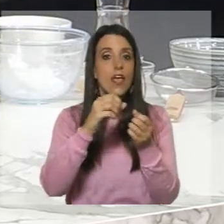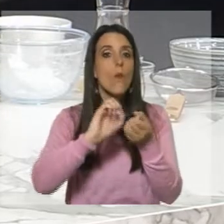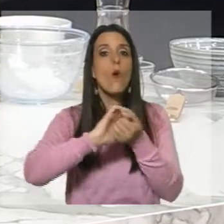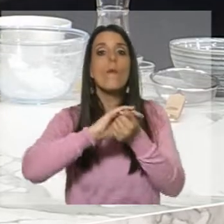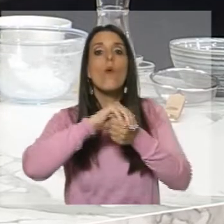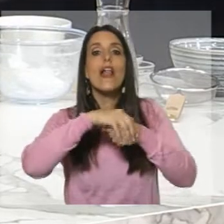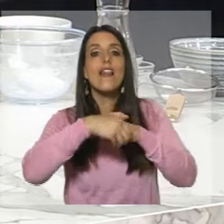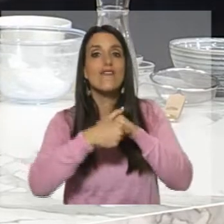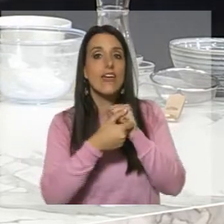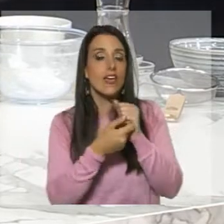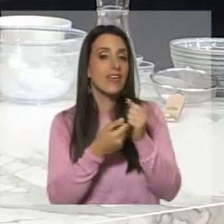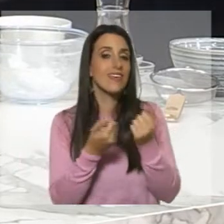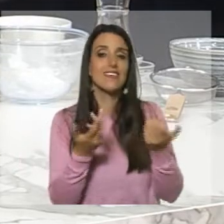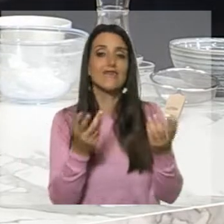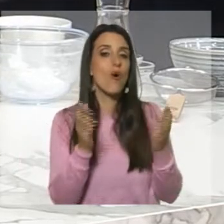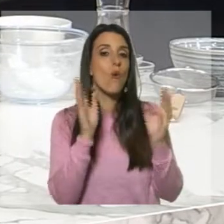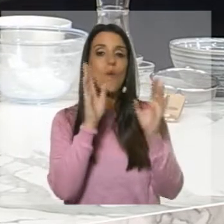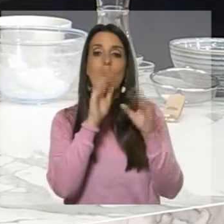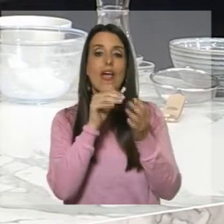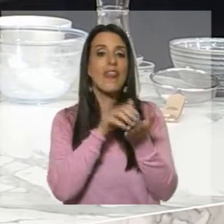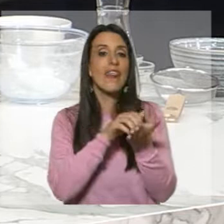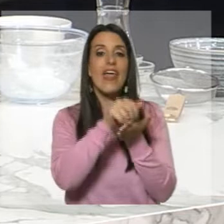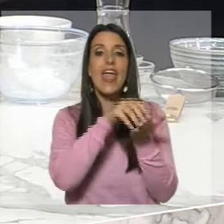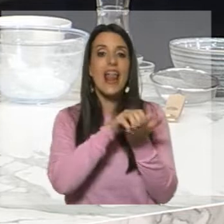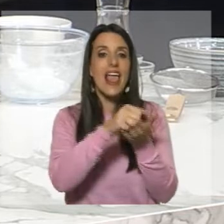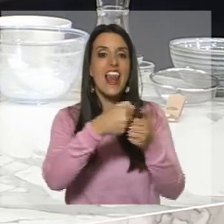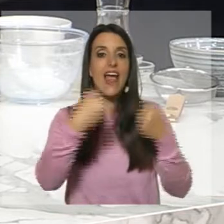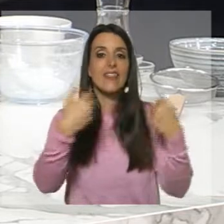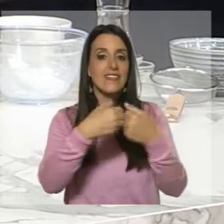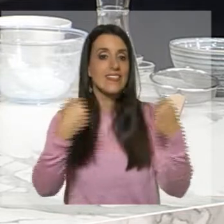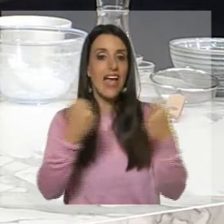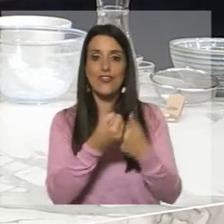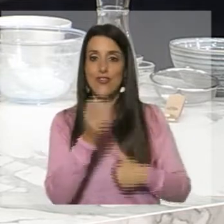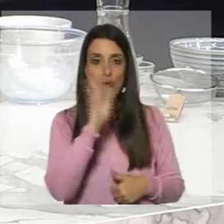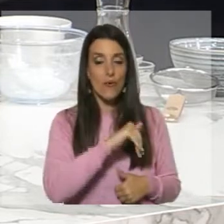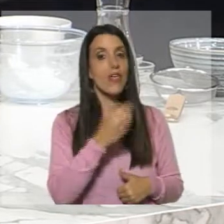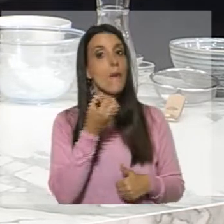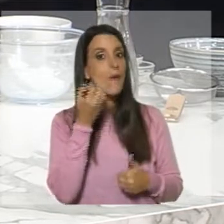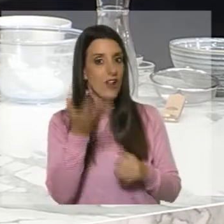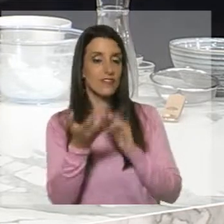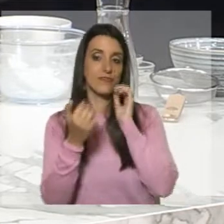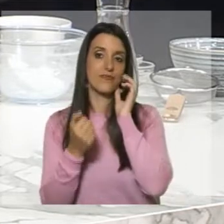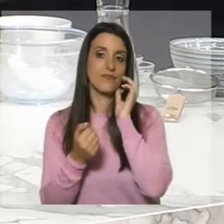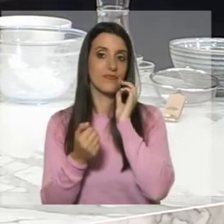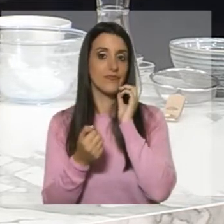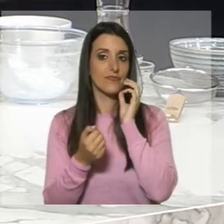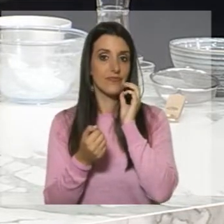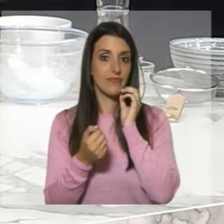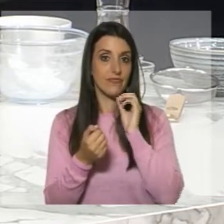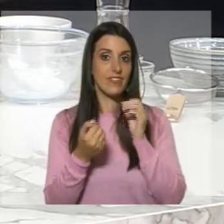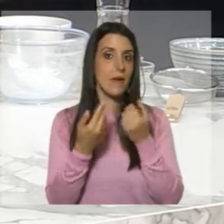pastelería dulce. Claro. Y no va a dejar que se te desarrolle el gluten de la misma manera. Por eso empezamos así. Mira, ahí